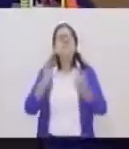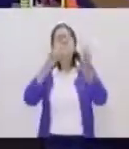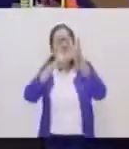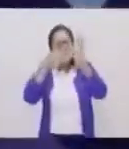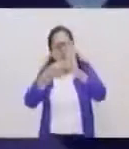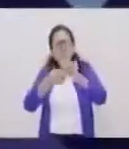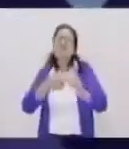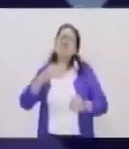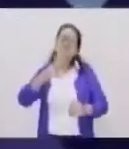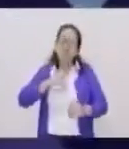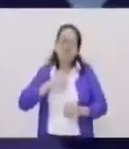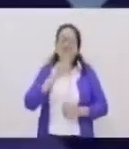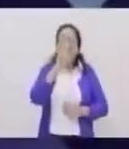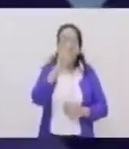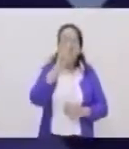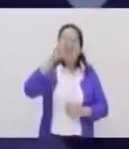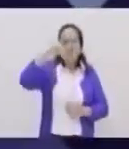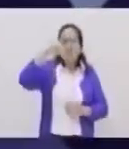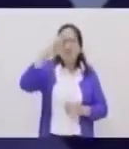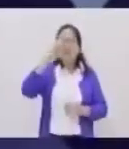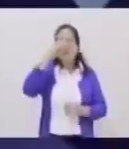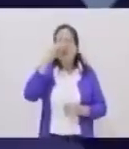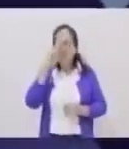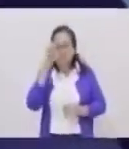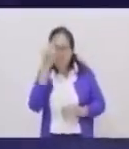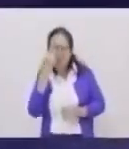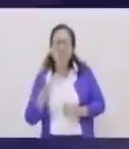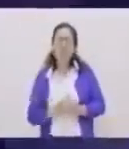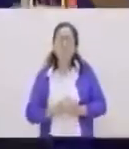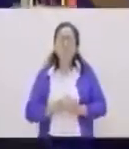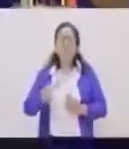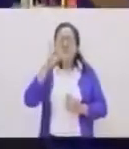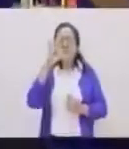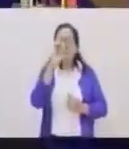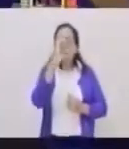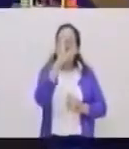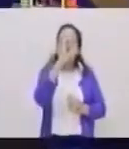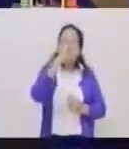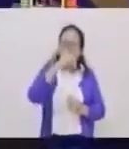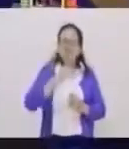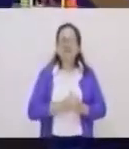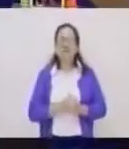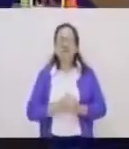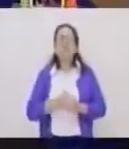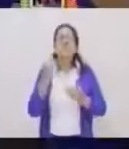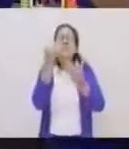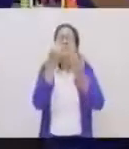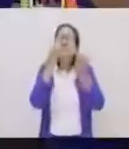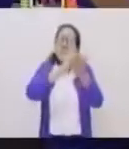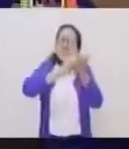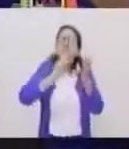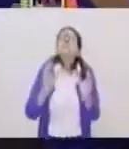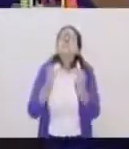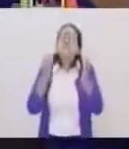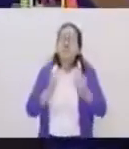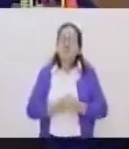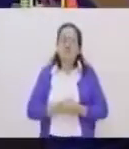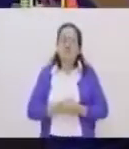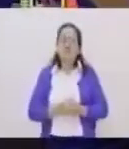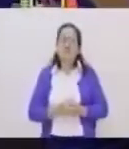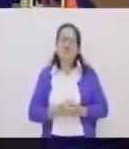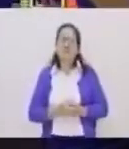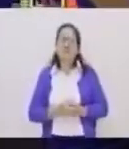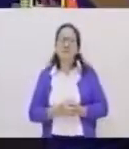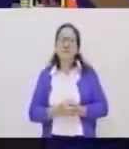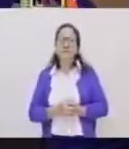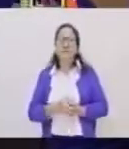230, ¿verdad? Quiere decir que tengo entonces 2 metros con 30 centímetros y lo